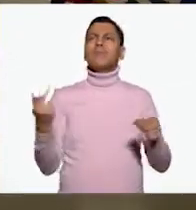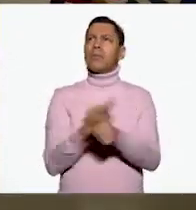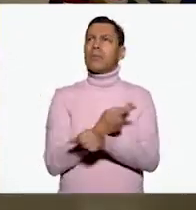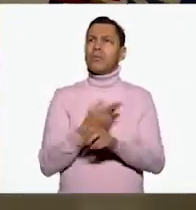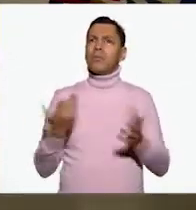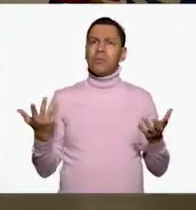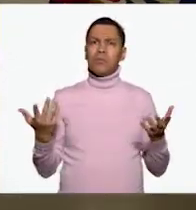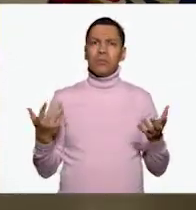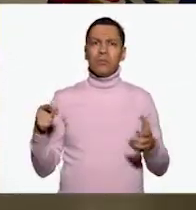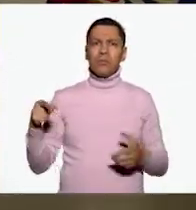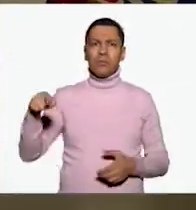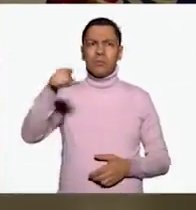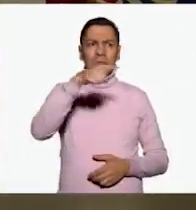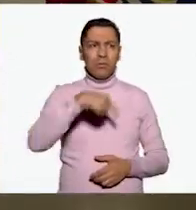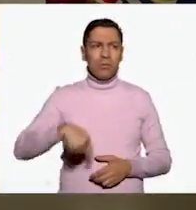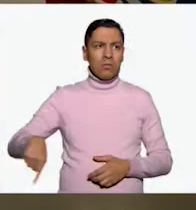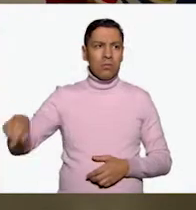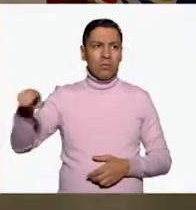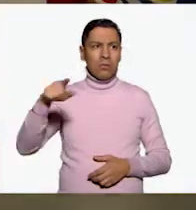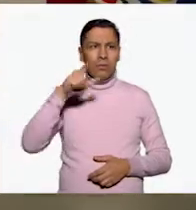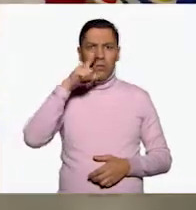preocupen. No pasa nada.